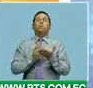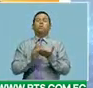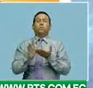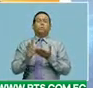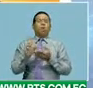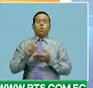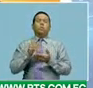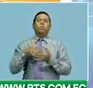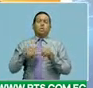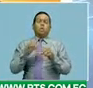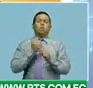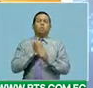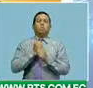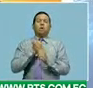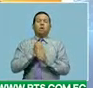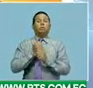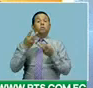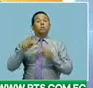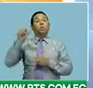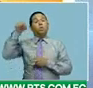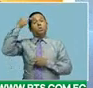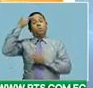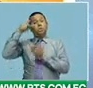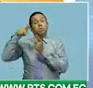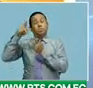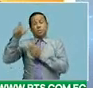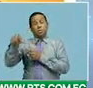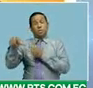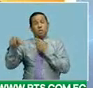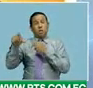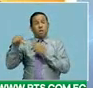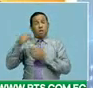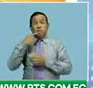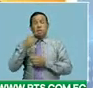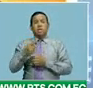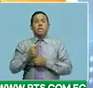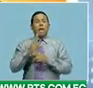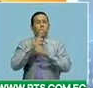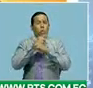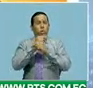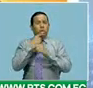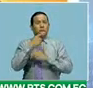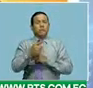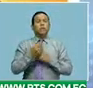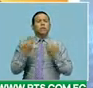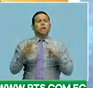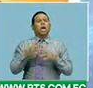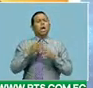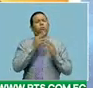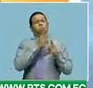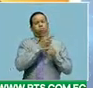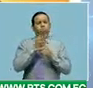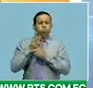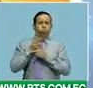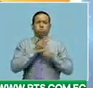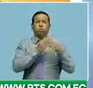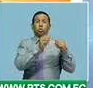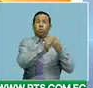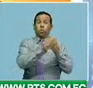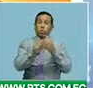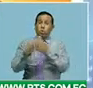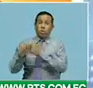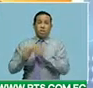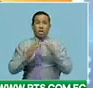del Guayas también se manifestó y por Twitter aseguraba que se da el resguardo de las comunidades aledañas al incendio